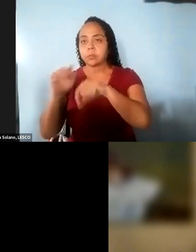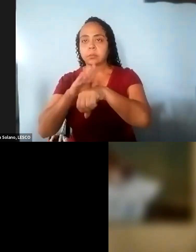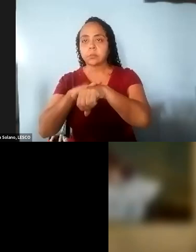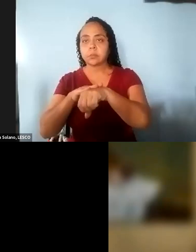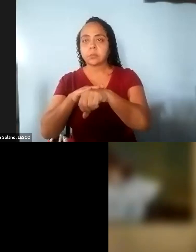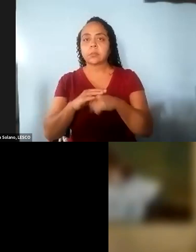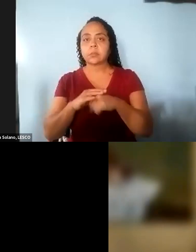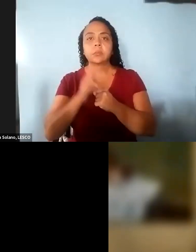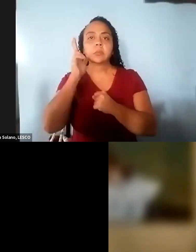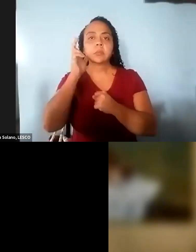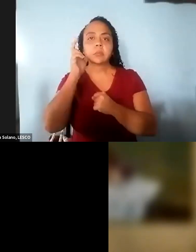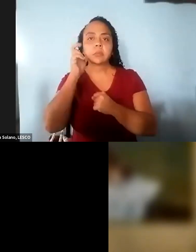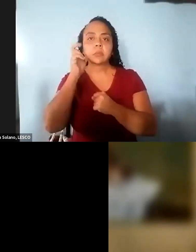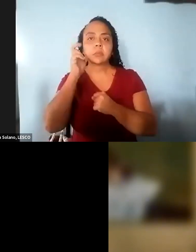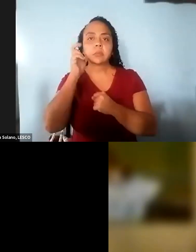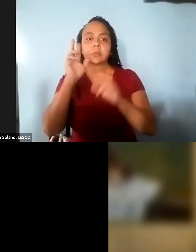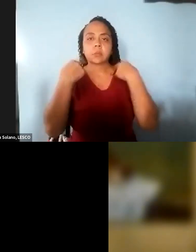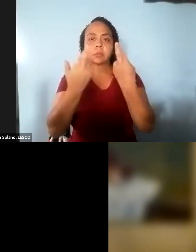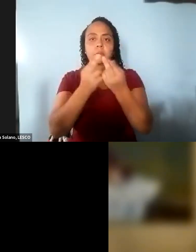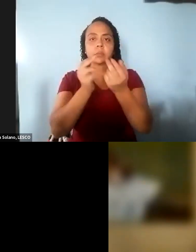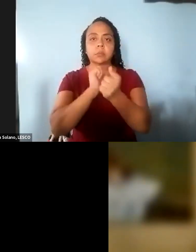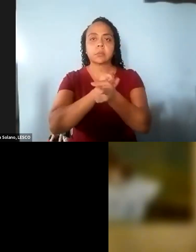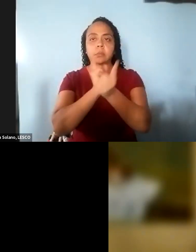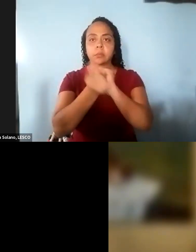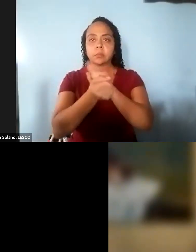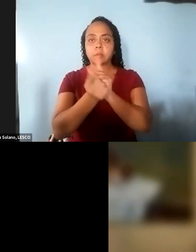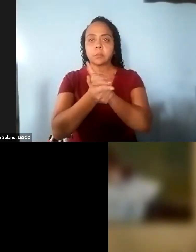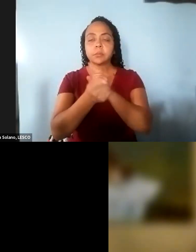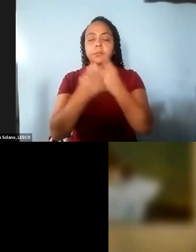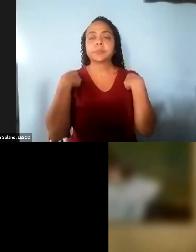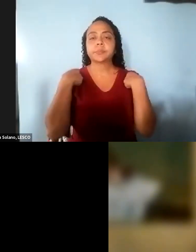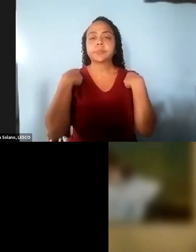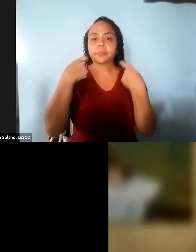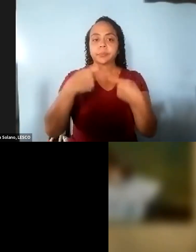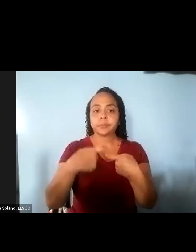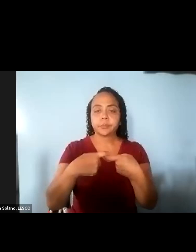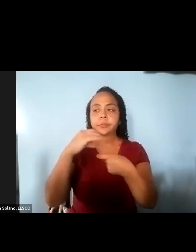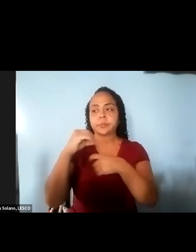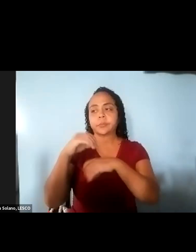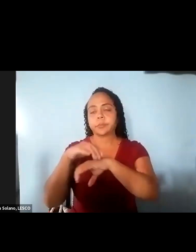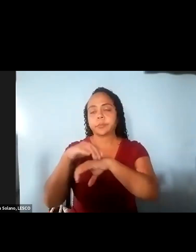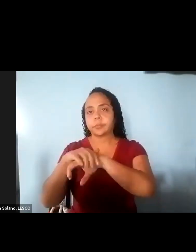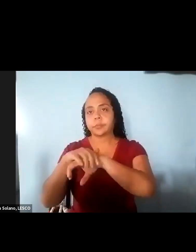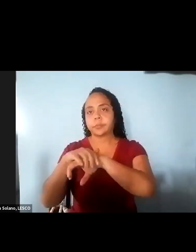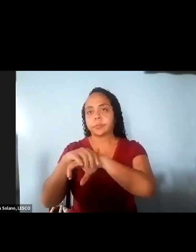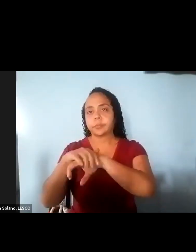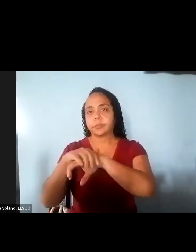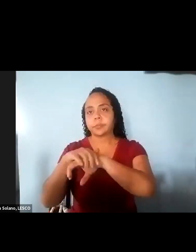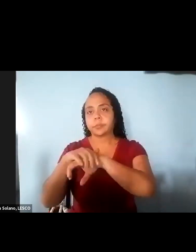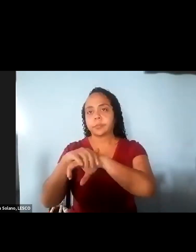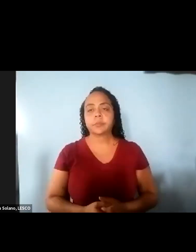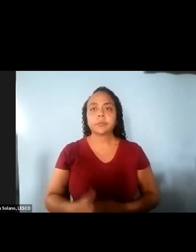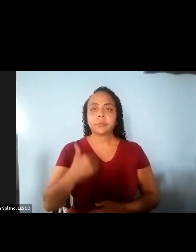escuchando la sesión con traducción simultánea ya sea en español y en inglés al tener una sesión